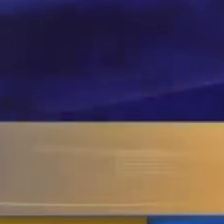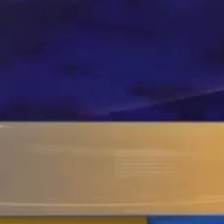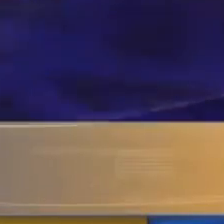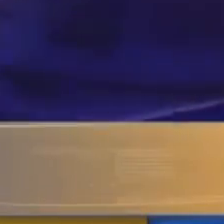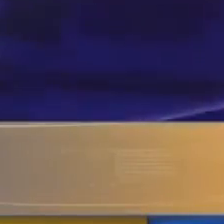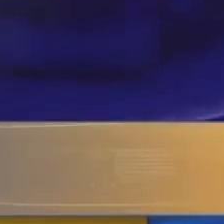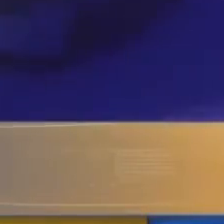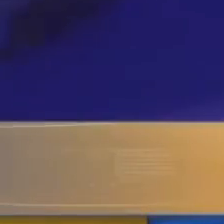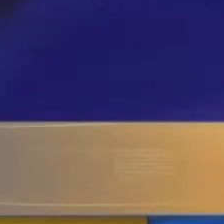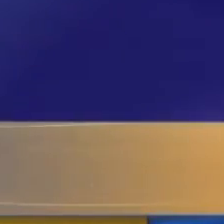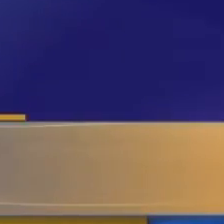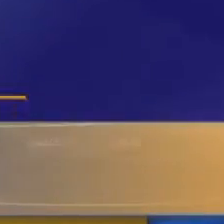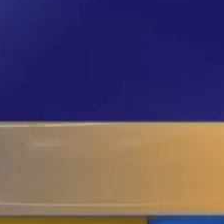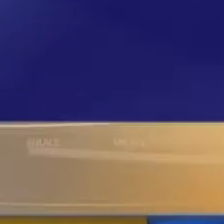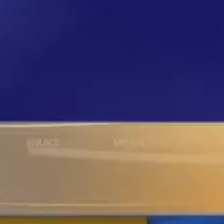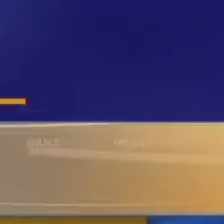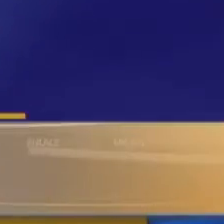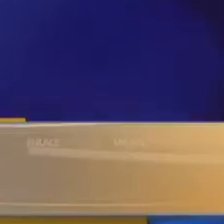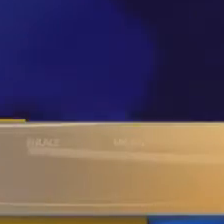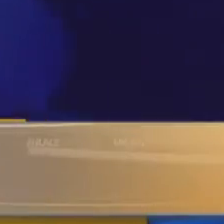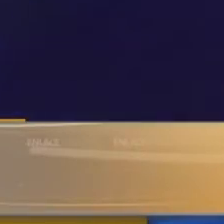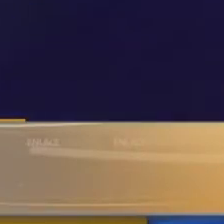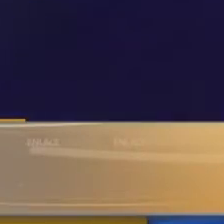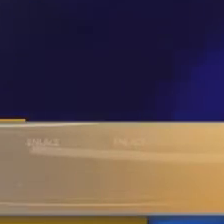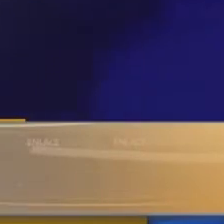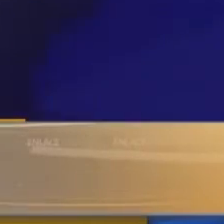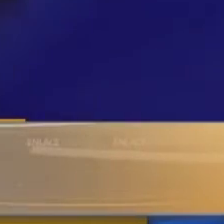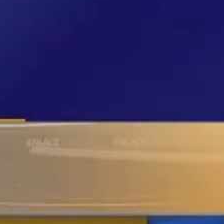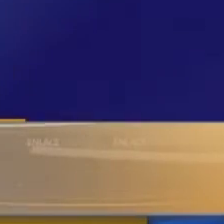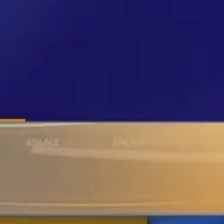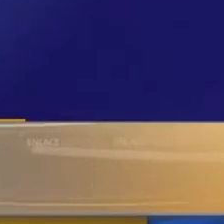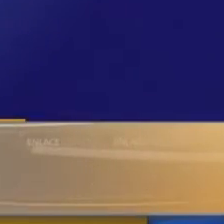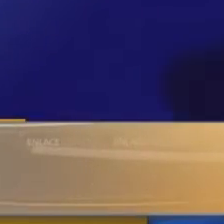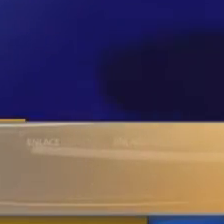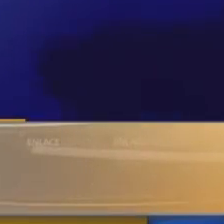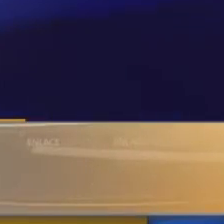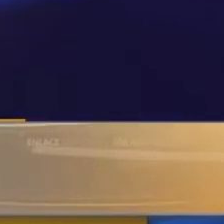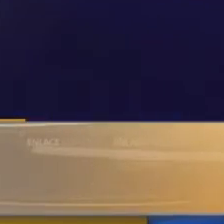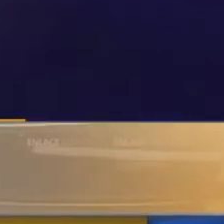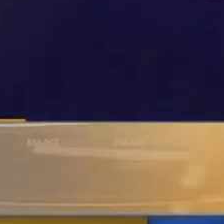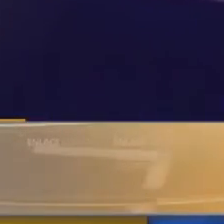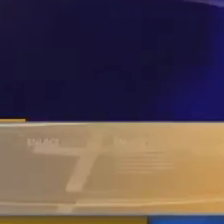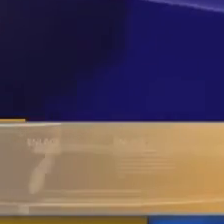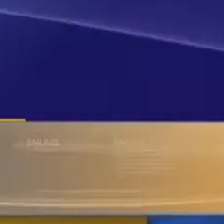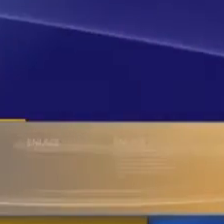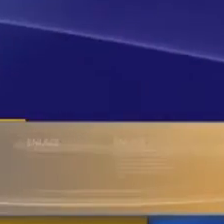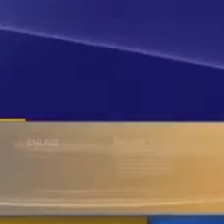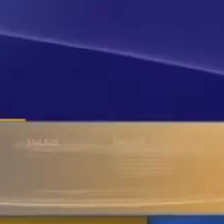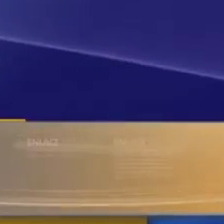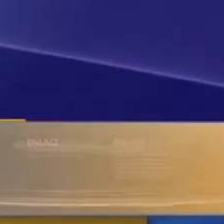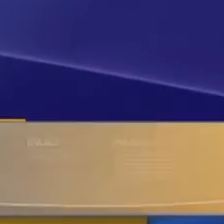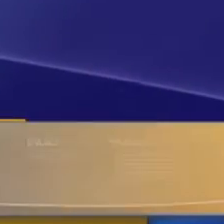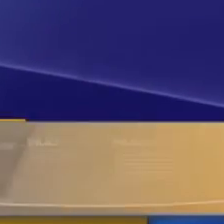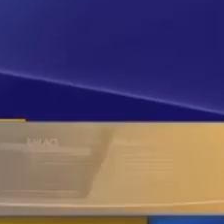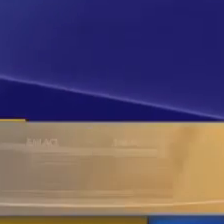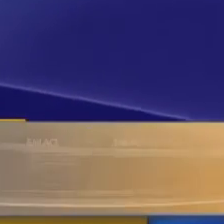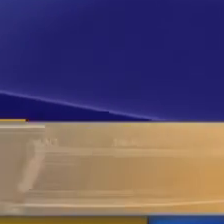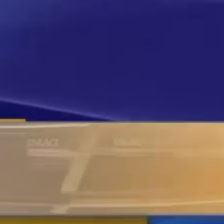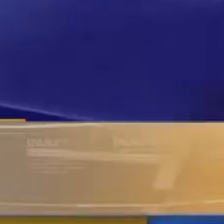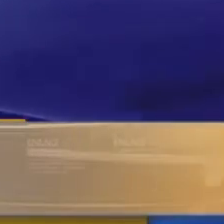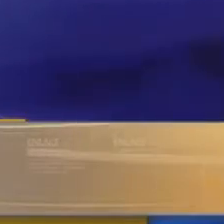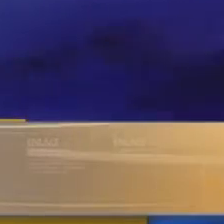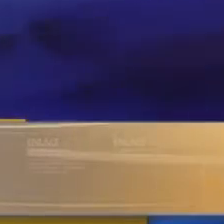Grupo de Operaciones Especiales de Hidrocarburos capturó en flagrancia a tres pescadores en Bocas del Sogamoso, momentos en que practicaban pesca ilegal. En el procedimiento